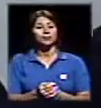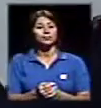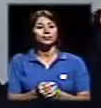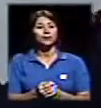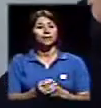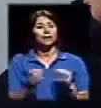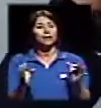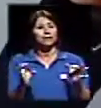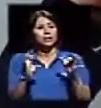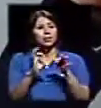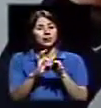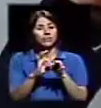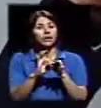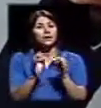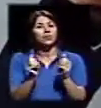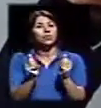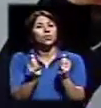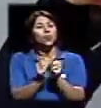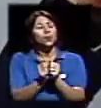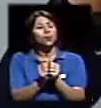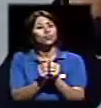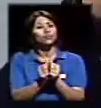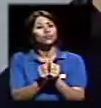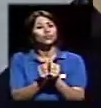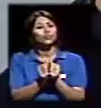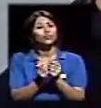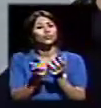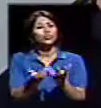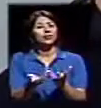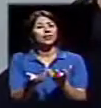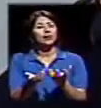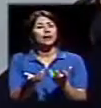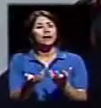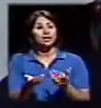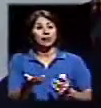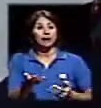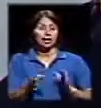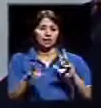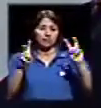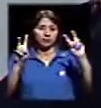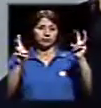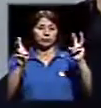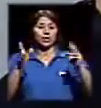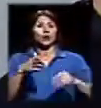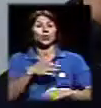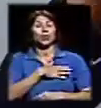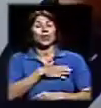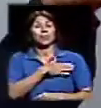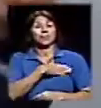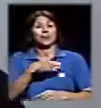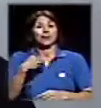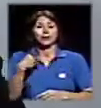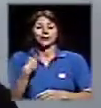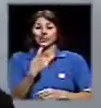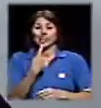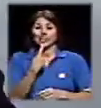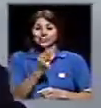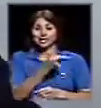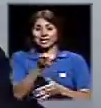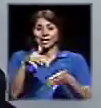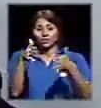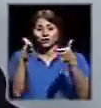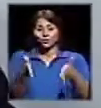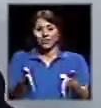tiene que ver con el elemento de que lo que a mí me gusta decirle a los estudiantes que es